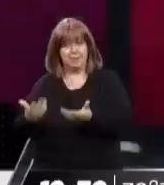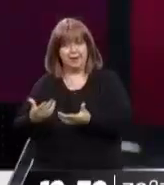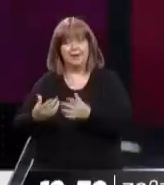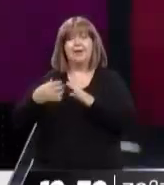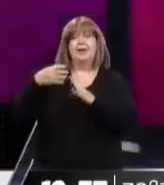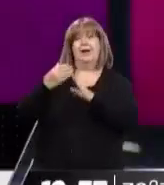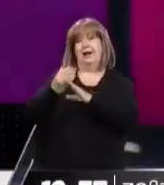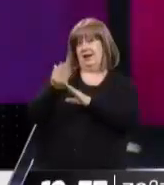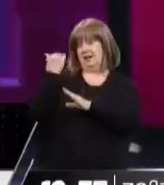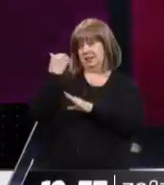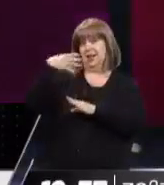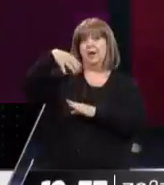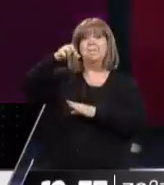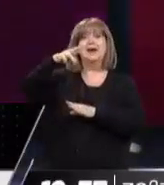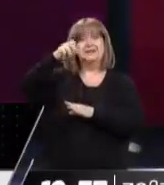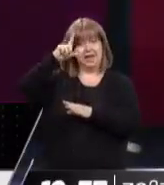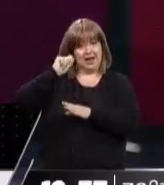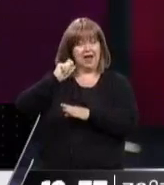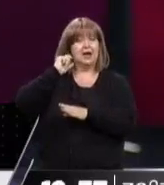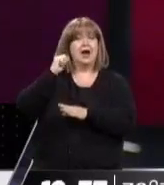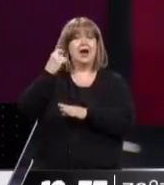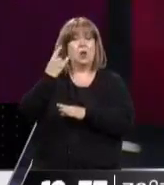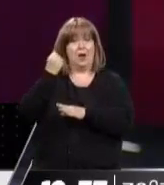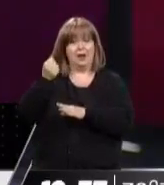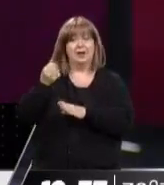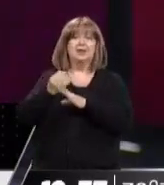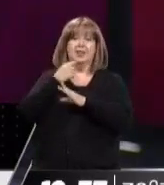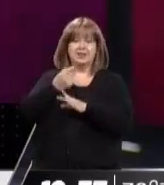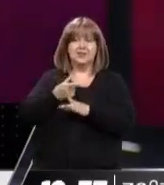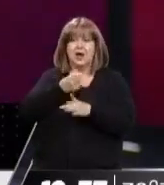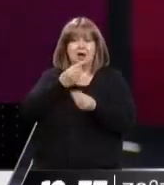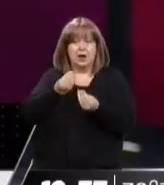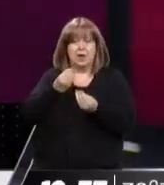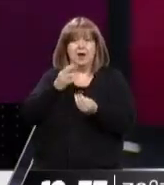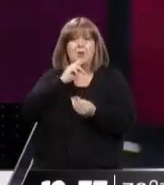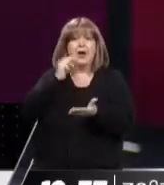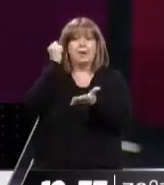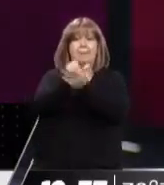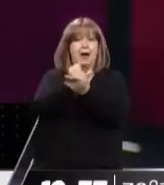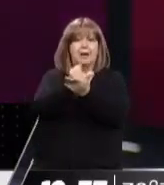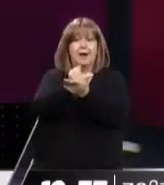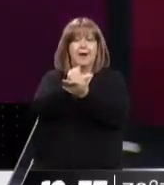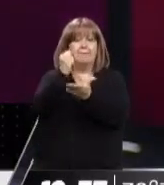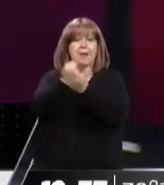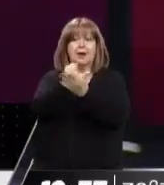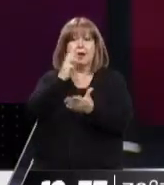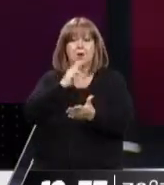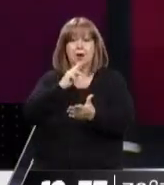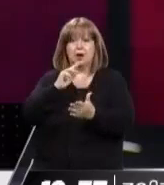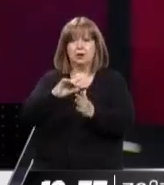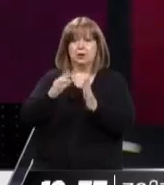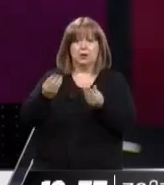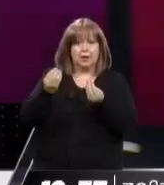lo expresó sumamente bien en la audiencia y expresó que la cosificación es algo que está en la mente de una persona enferma. Entonces,